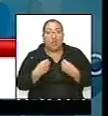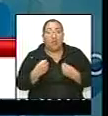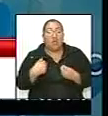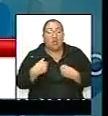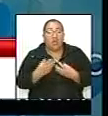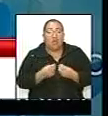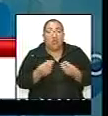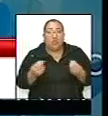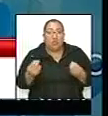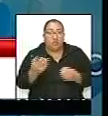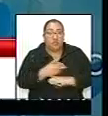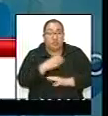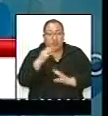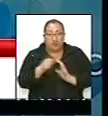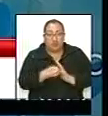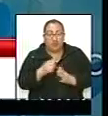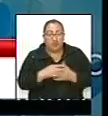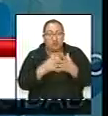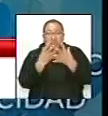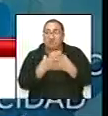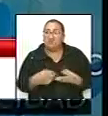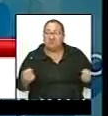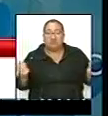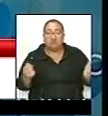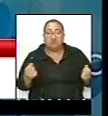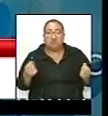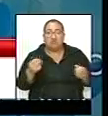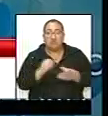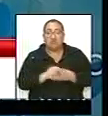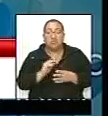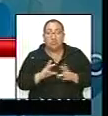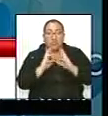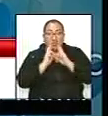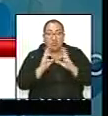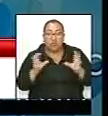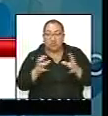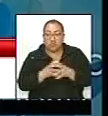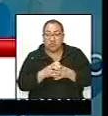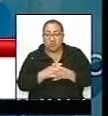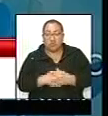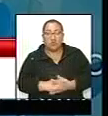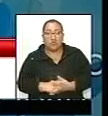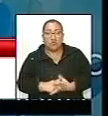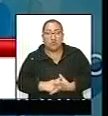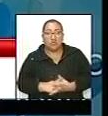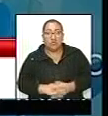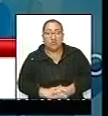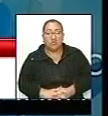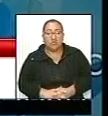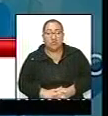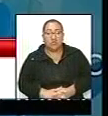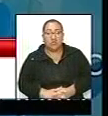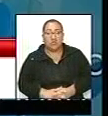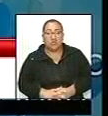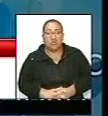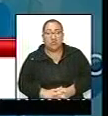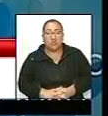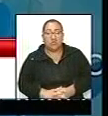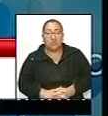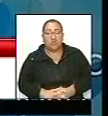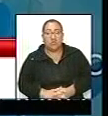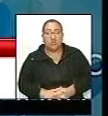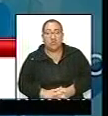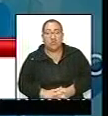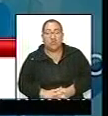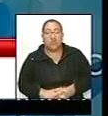tenemos tantos proyectos que se diluyen en sus resultados, en sus efectos, en su impacto, por